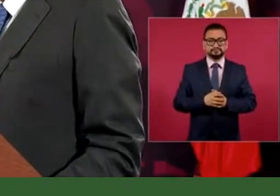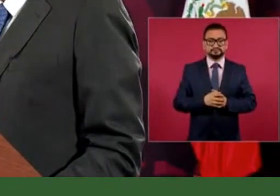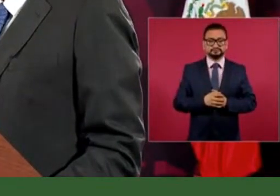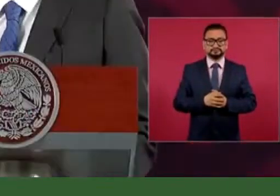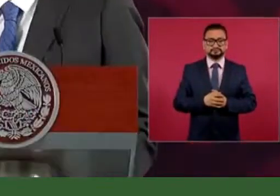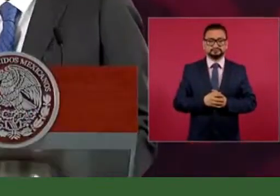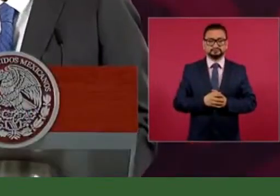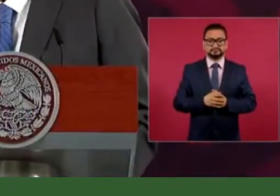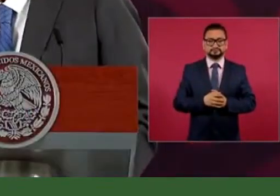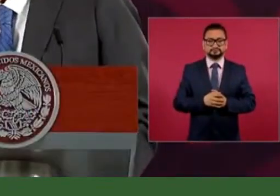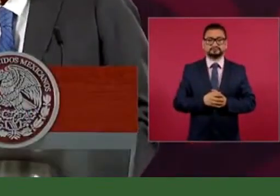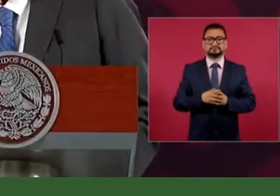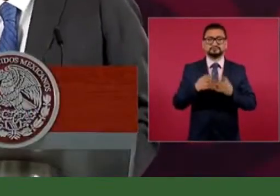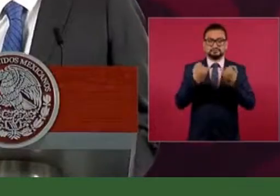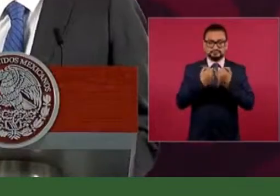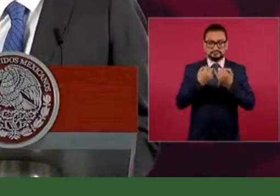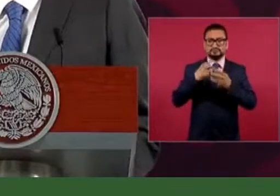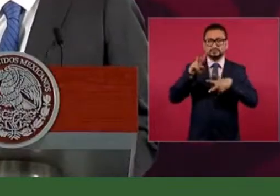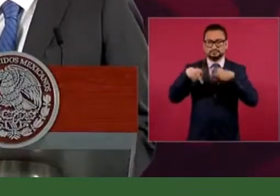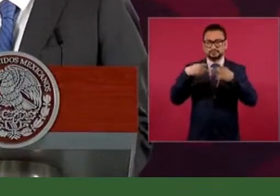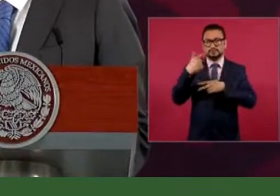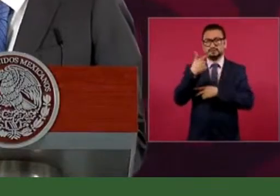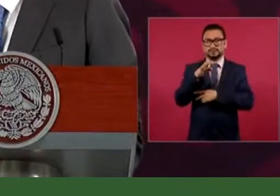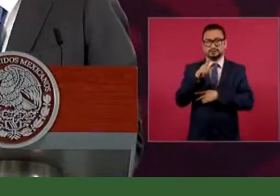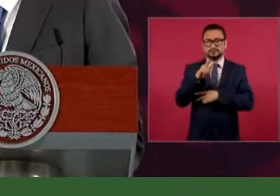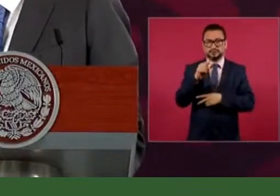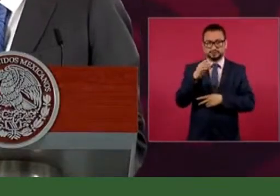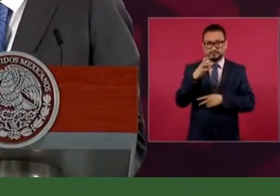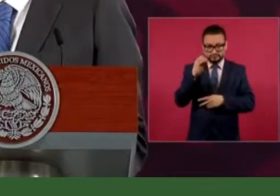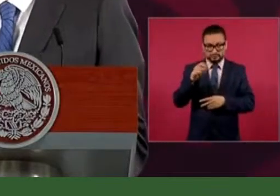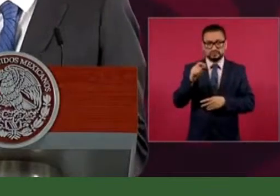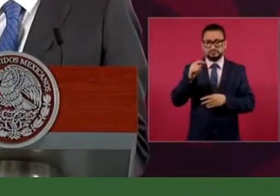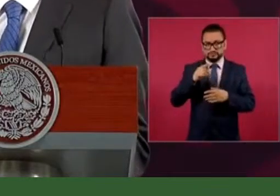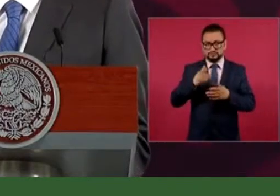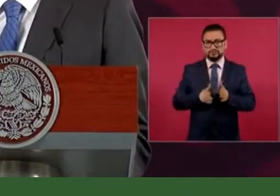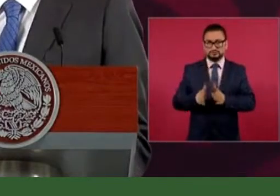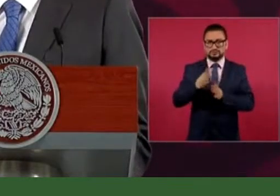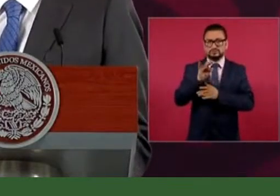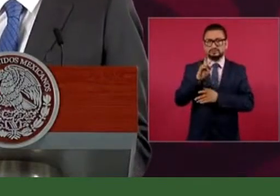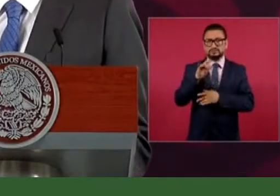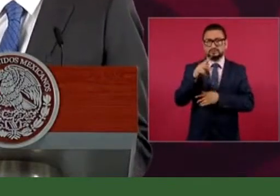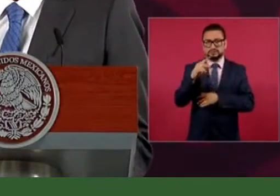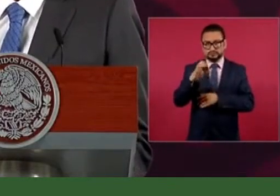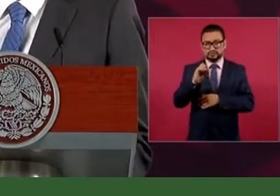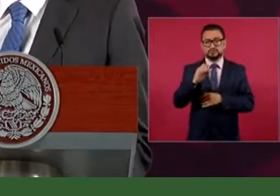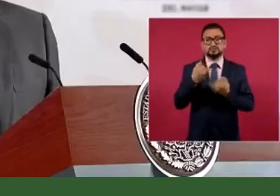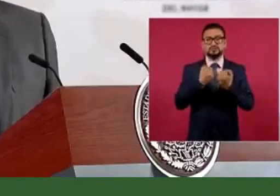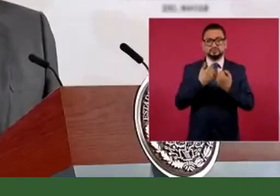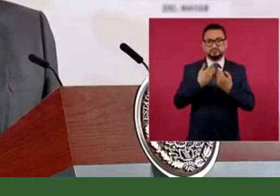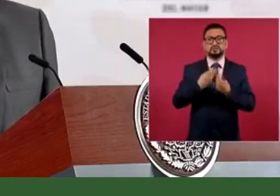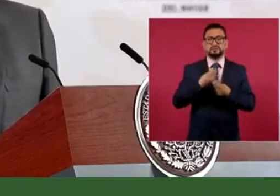y vamos a estar en Guelatao, en el camino de Benito, y vamos a entregar